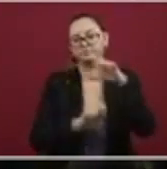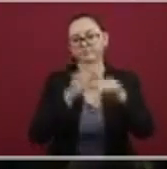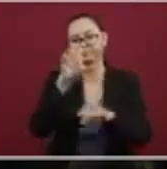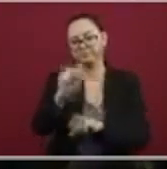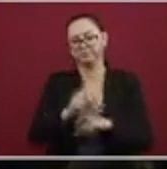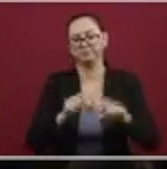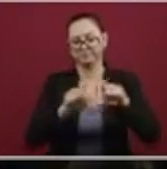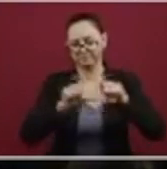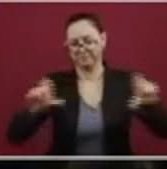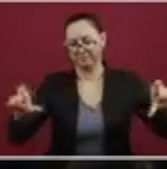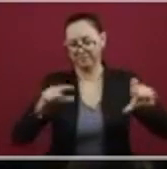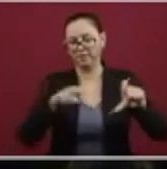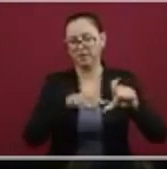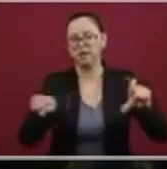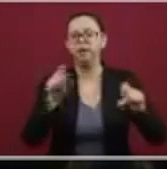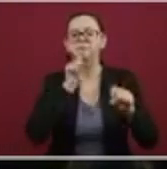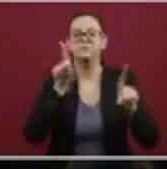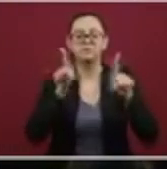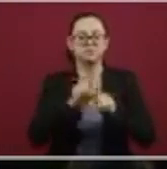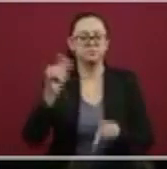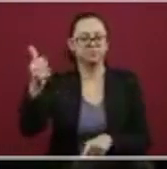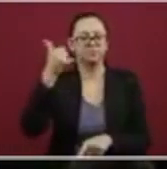jovenesconstruyendoelfuturo.stps.gob.mx y dejamos el teléfono